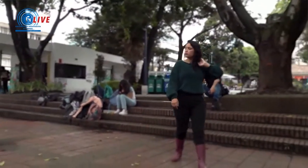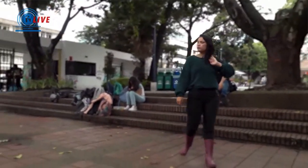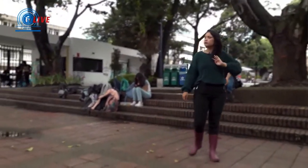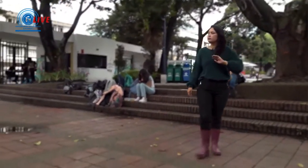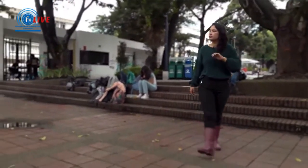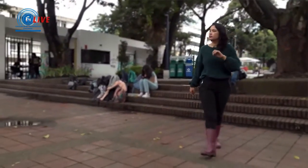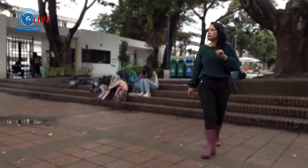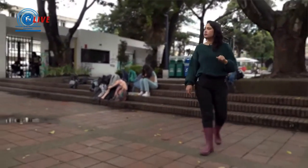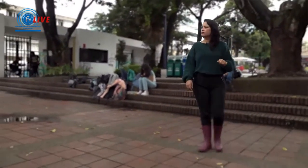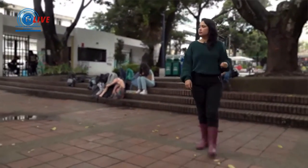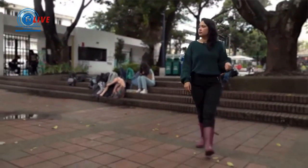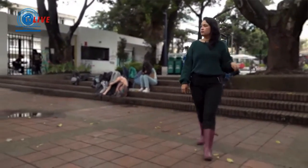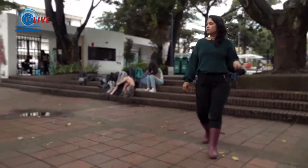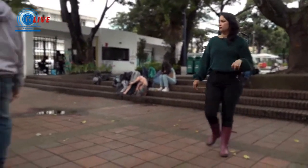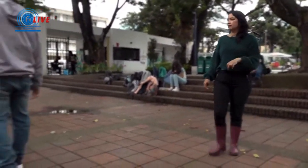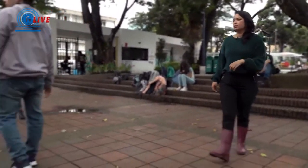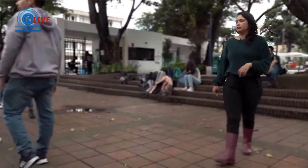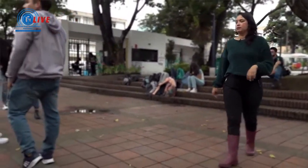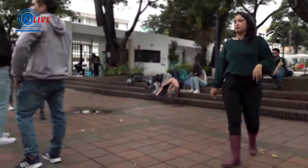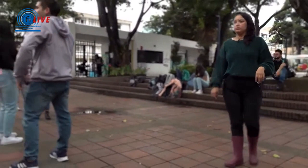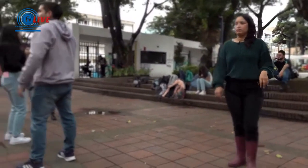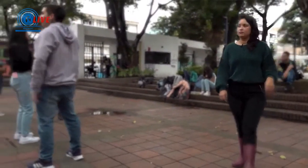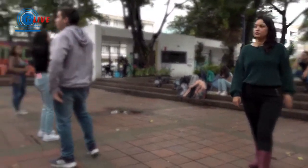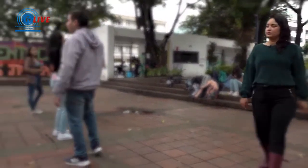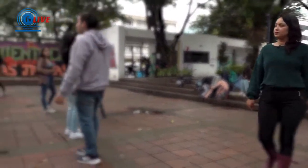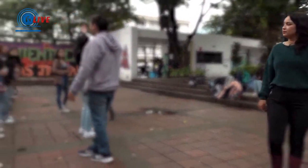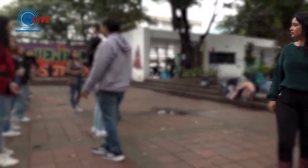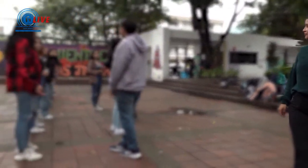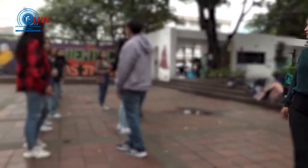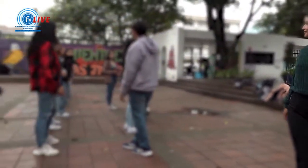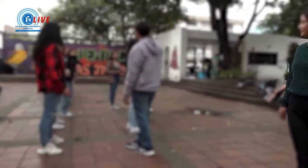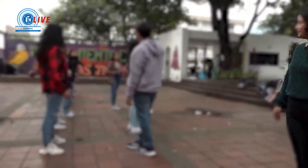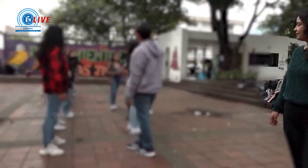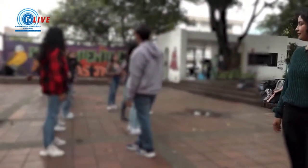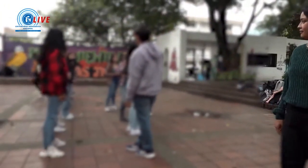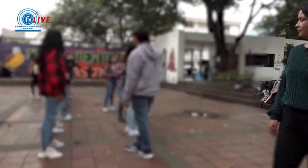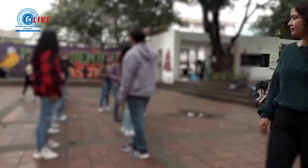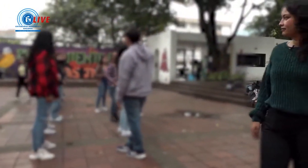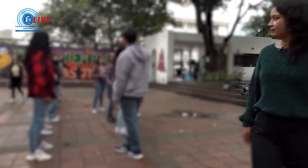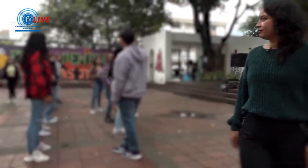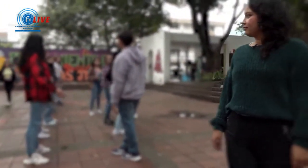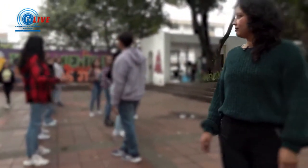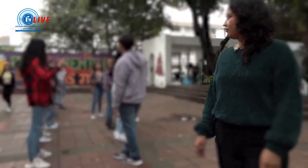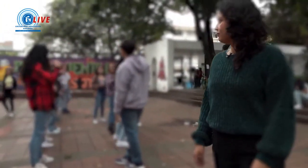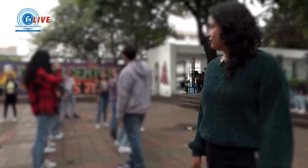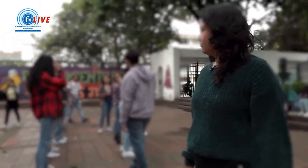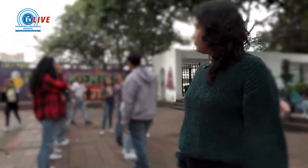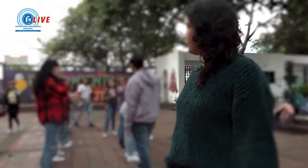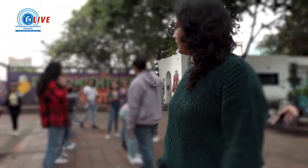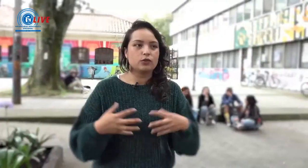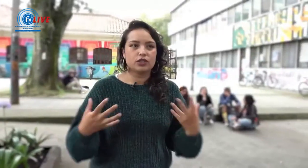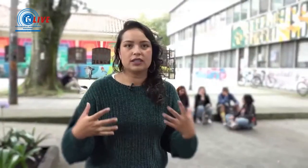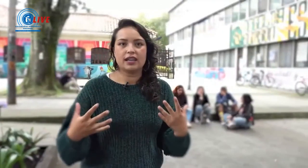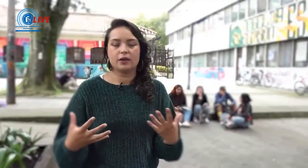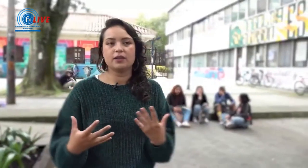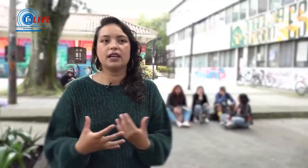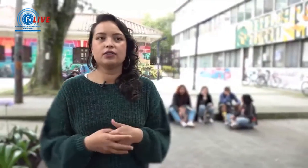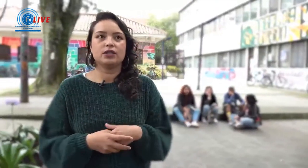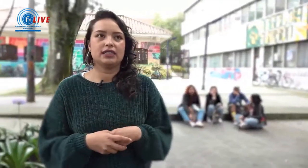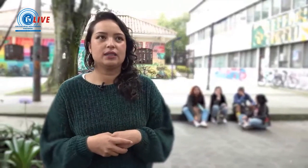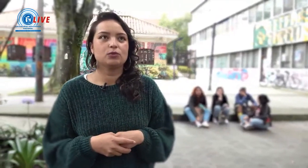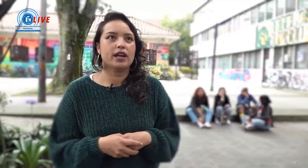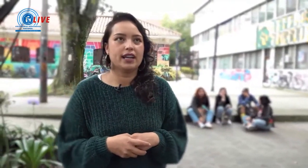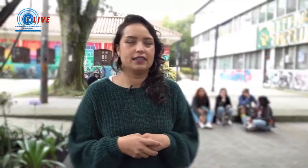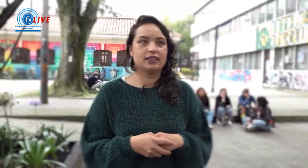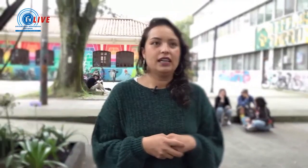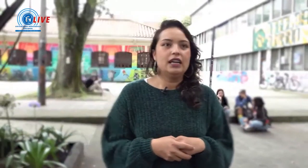encontré con todo este tema de los ecofeminismos, me encontré con todo este tema pues, de las luchas y las